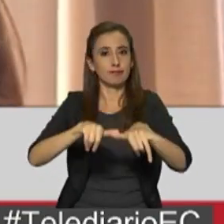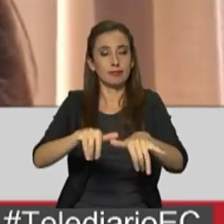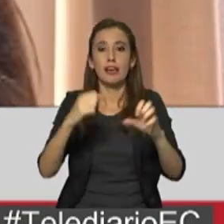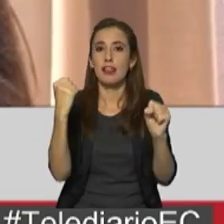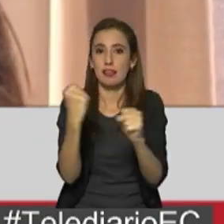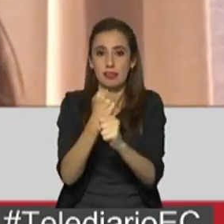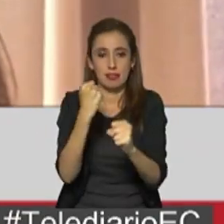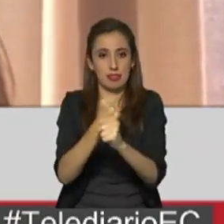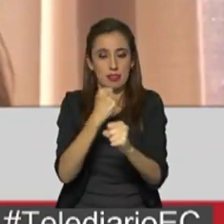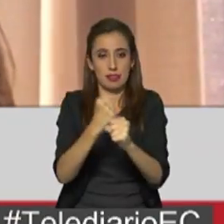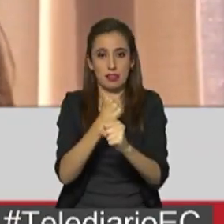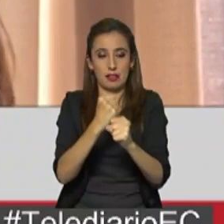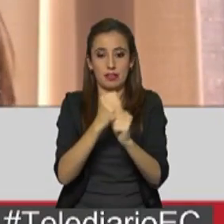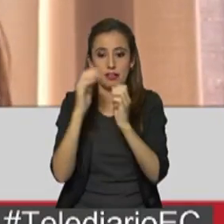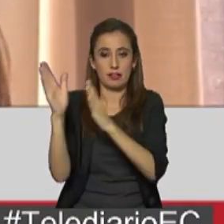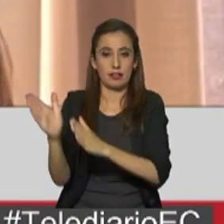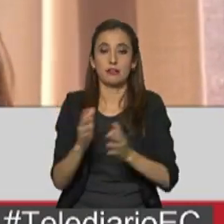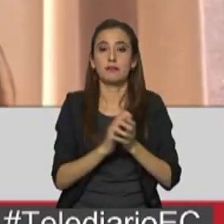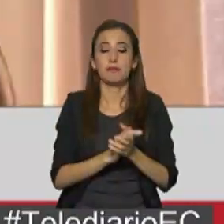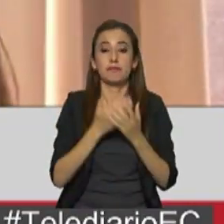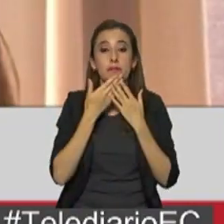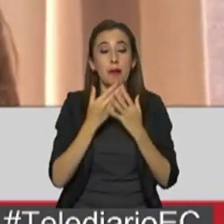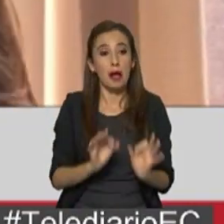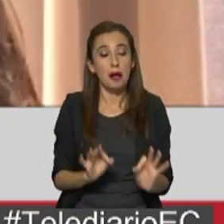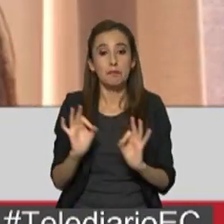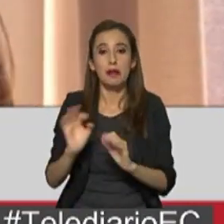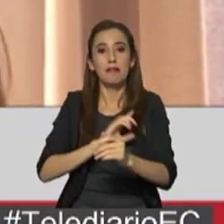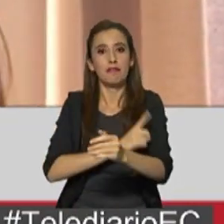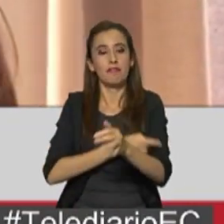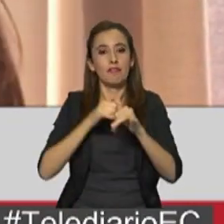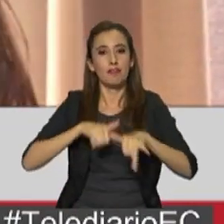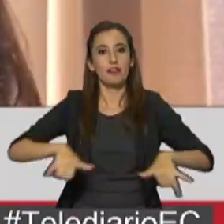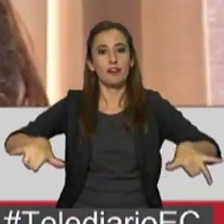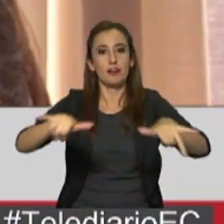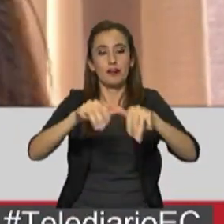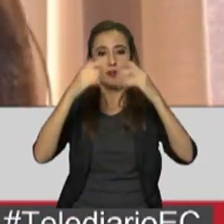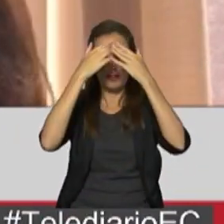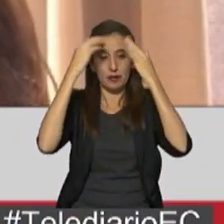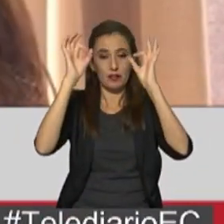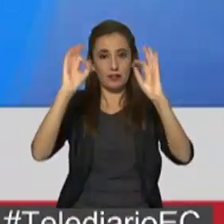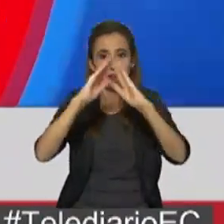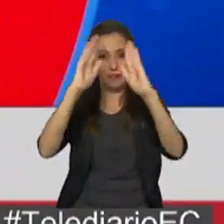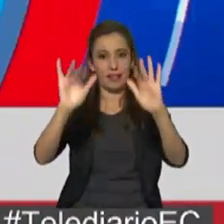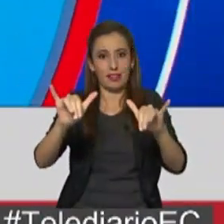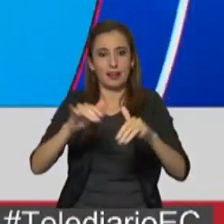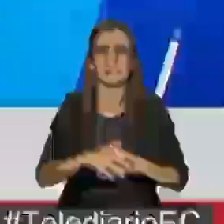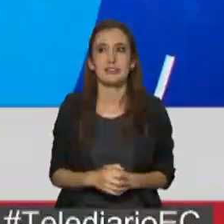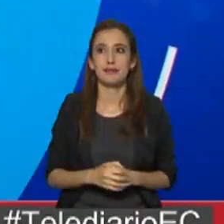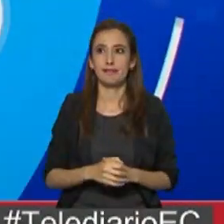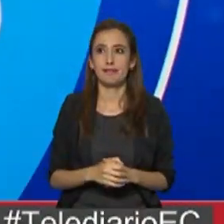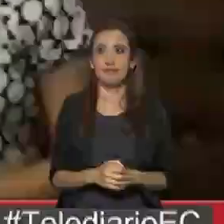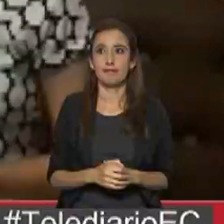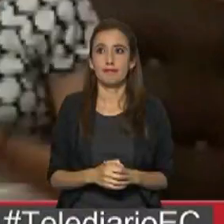pasando me admiración y fuerza para todos ustedes si no te olvides quedarme en casa